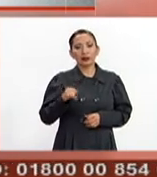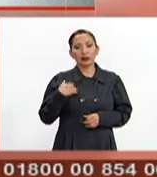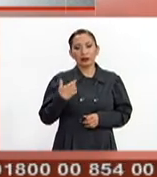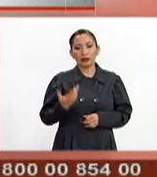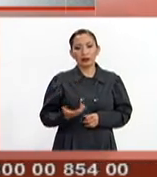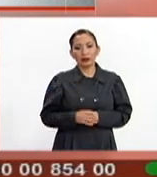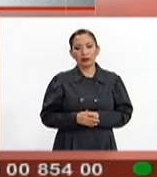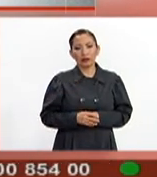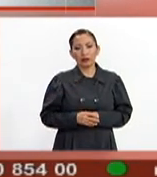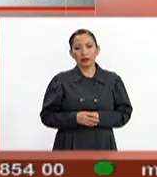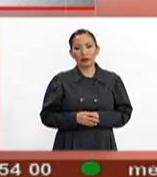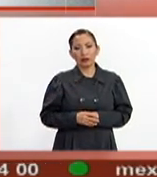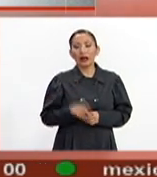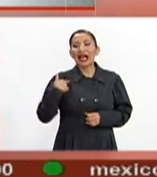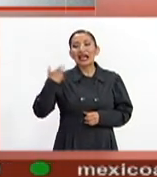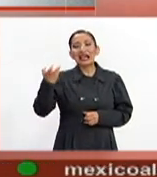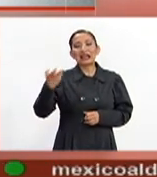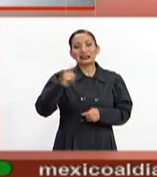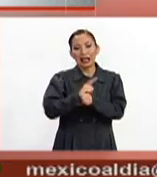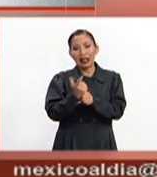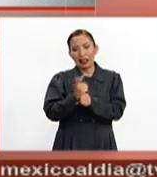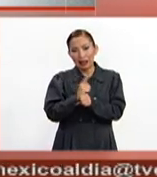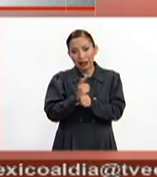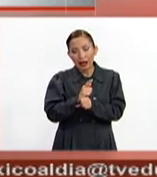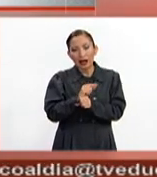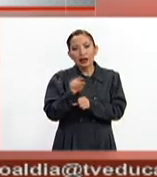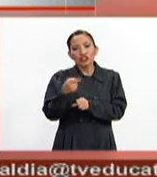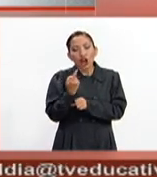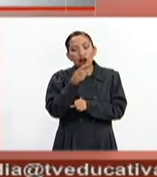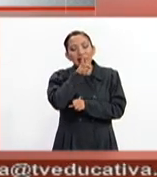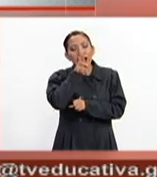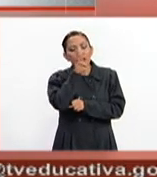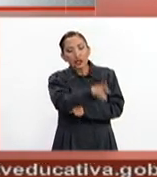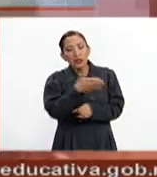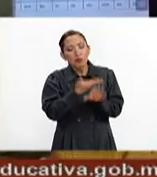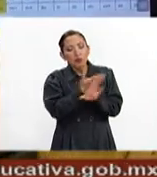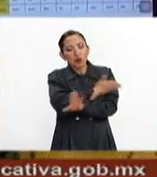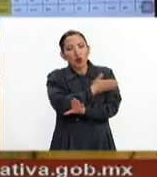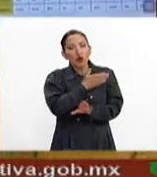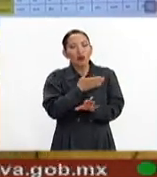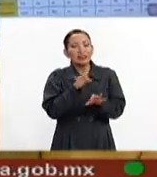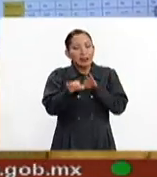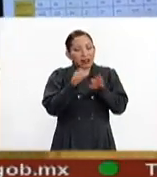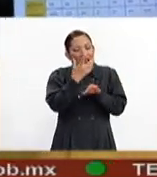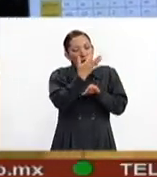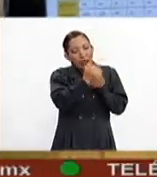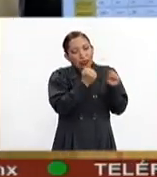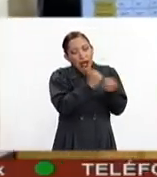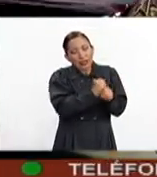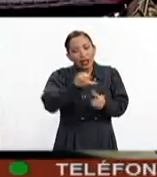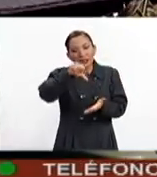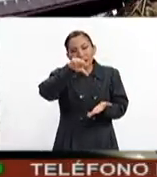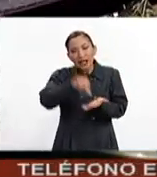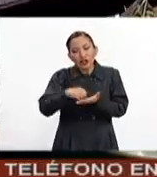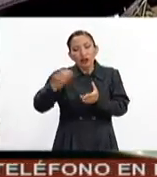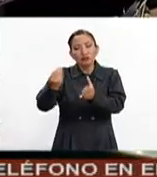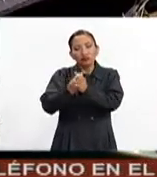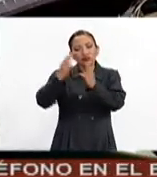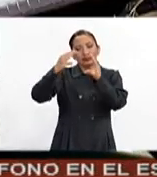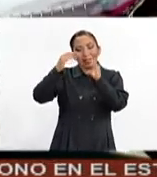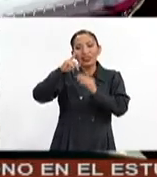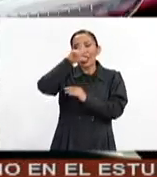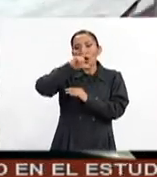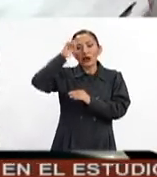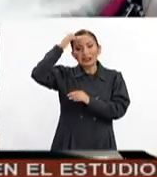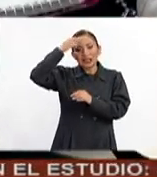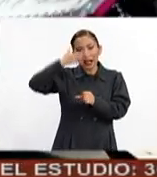Pues mire, estas licenciaturas son el resultado de un trabajo de 50 años del Centro de Enseñanza de Lenguas